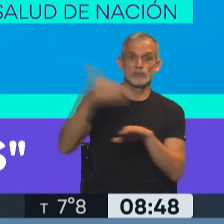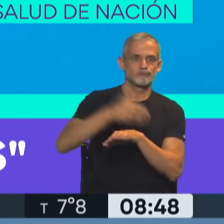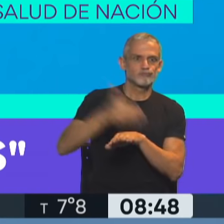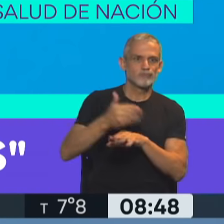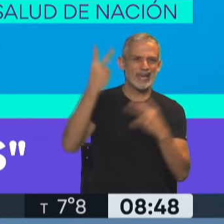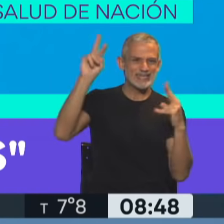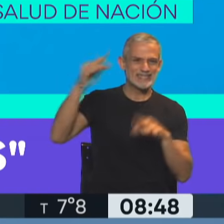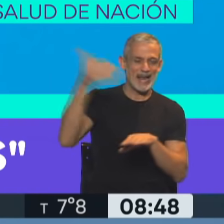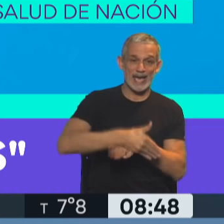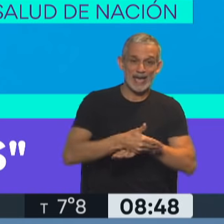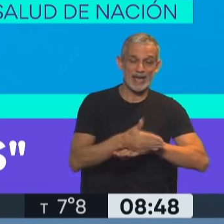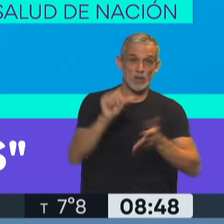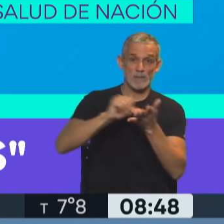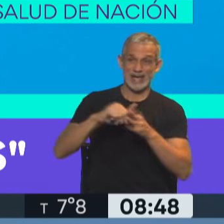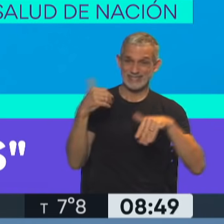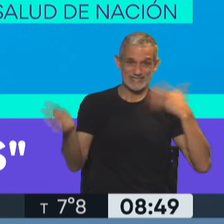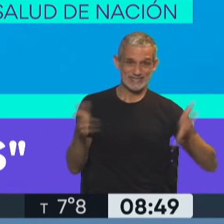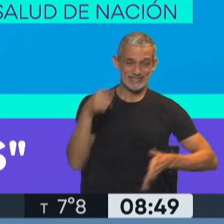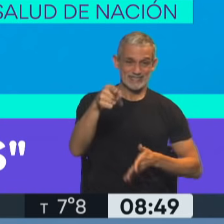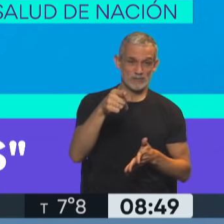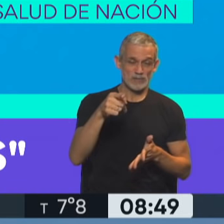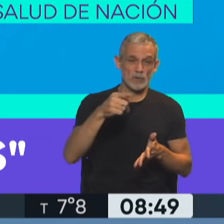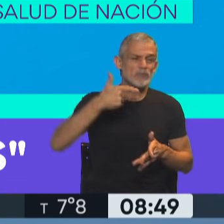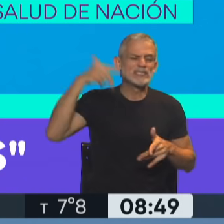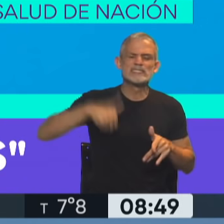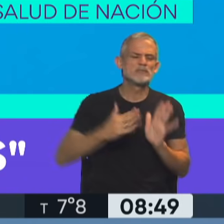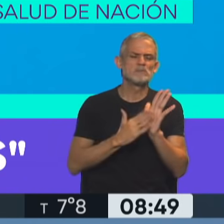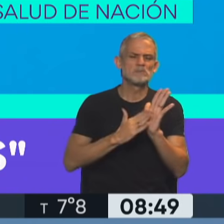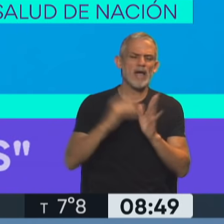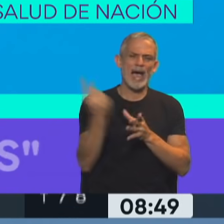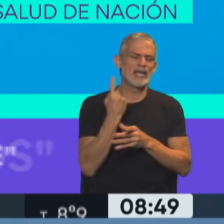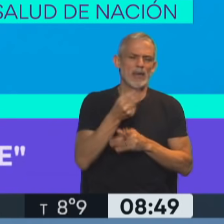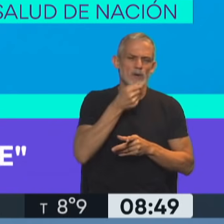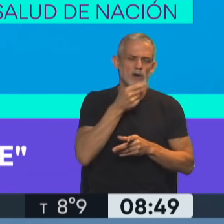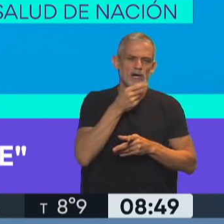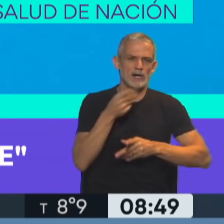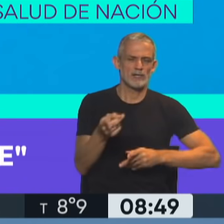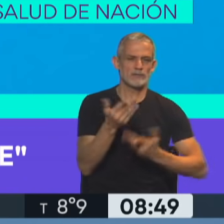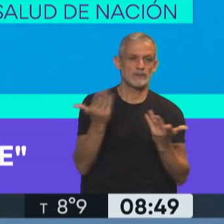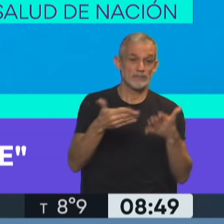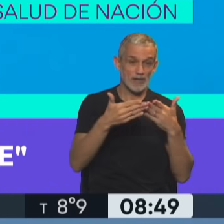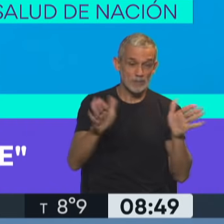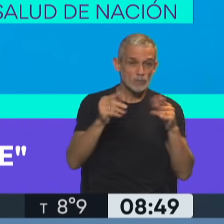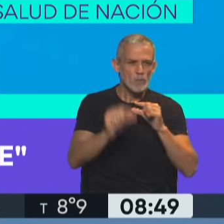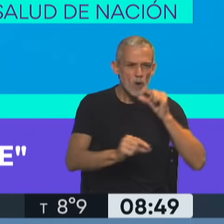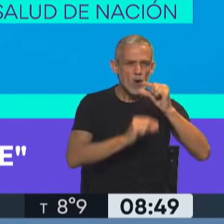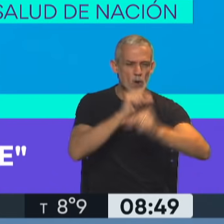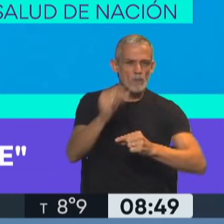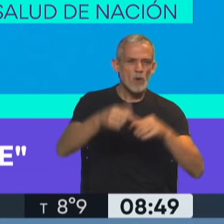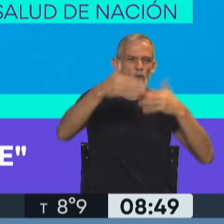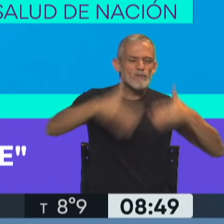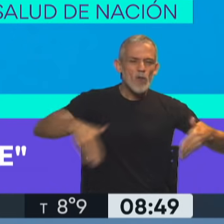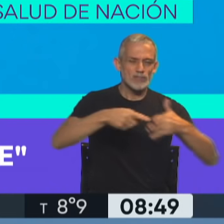de extranjeros de países limítrofes sin necesidad de hacer el aislamiento y la apertura progresiva de